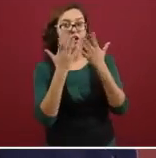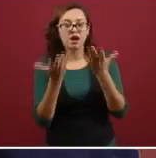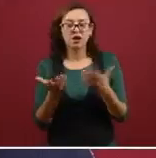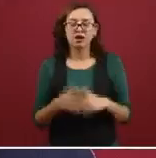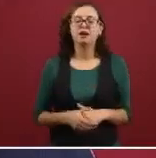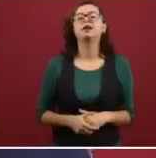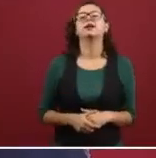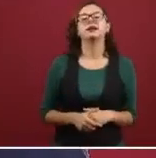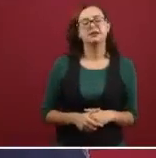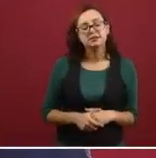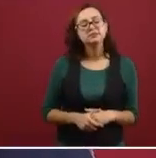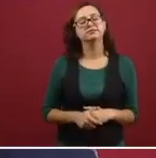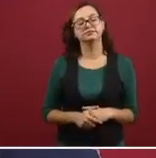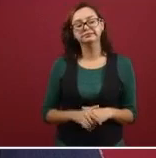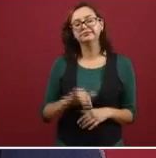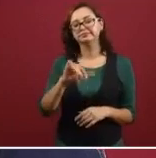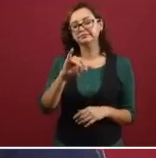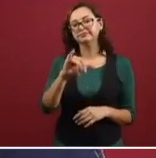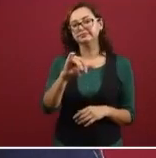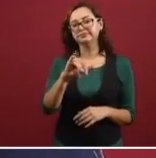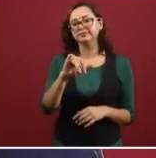porque la metodología